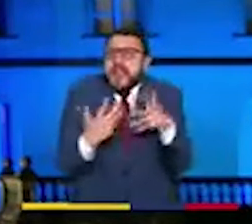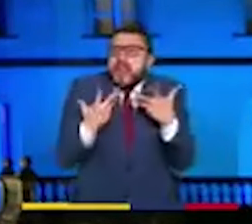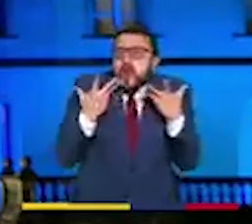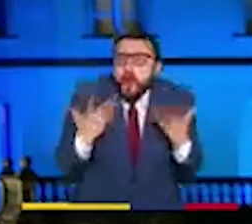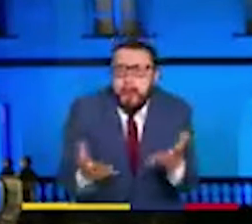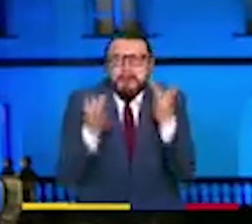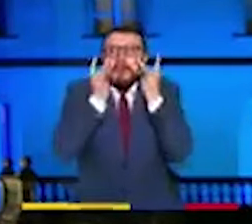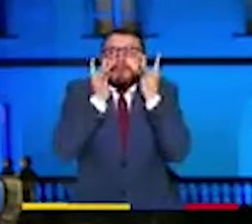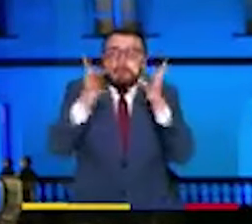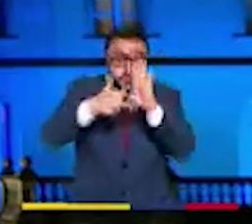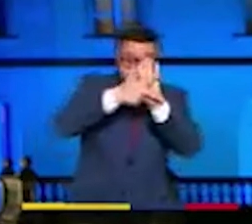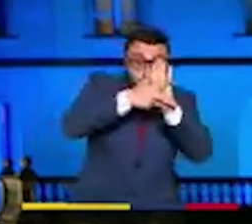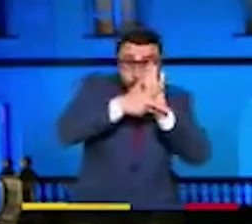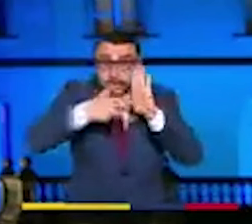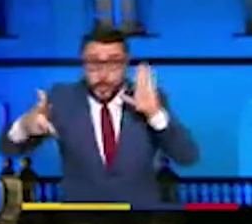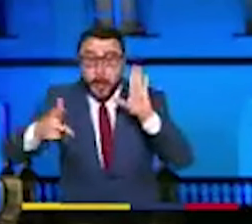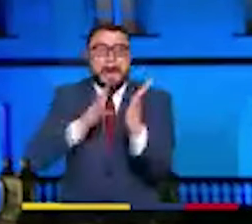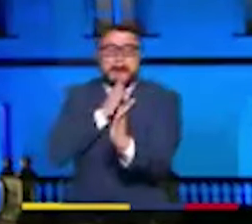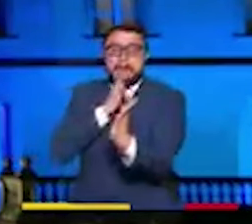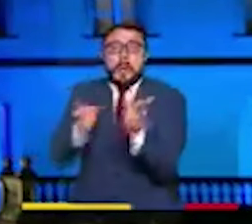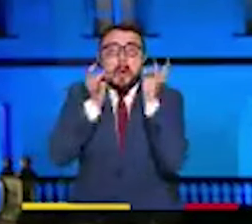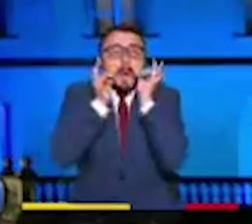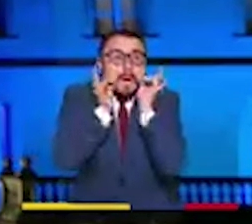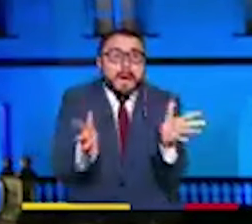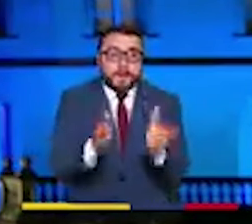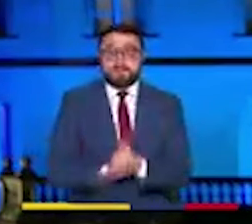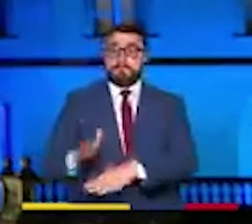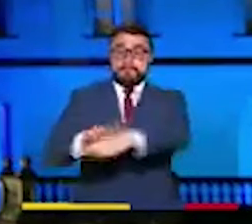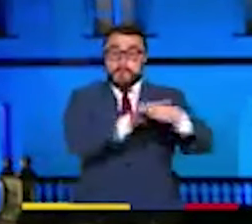incontrovertible de la Constitución misma. Buenas noches, colombianos y colombianas.